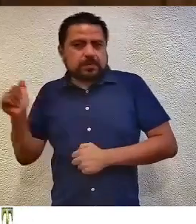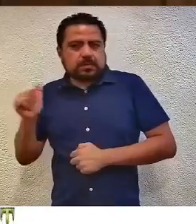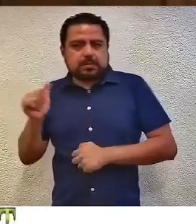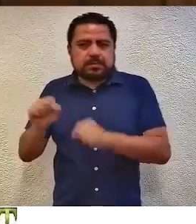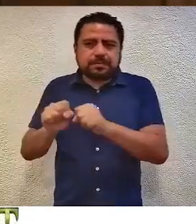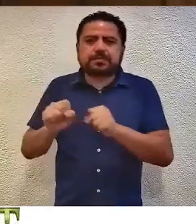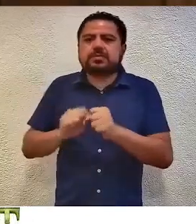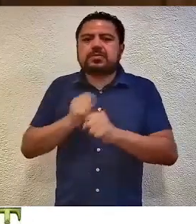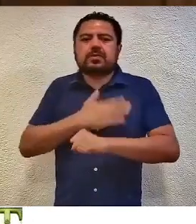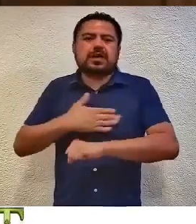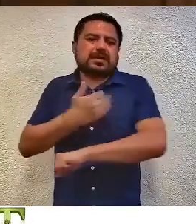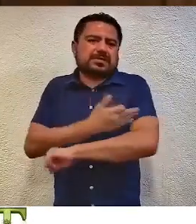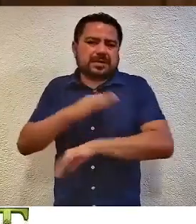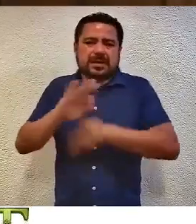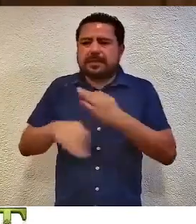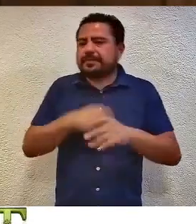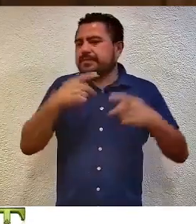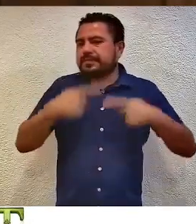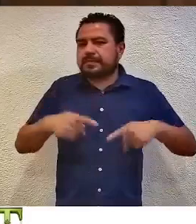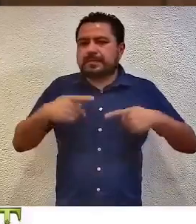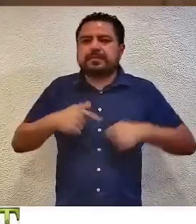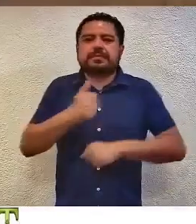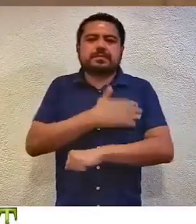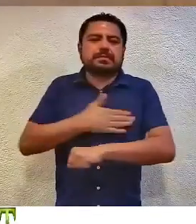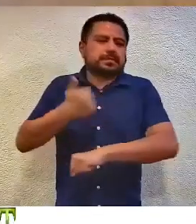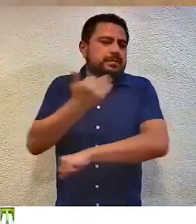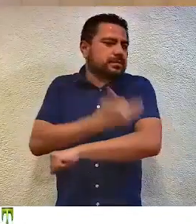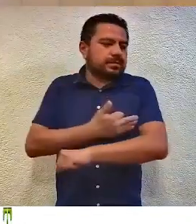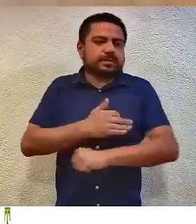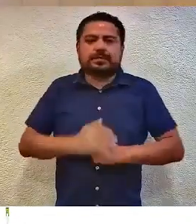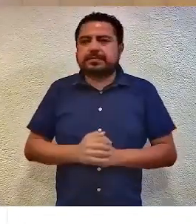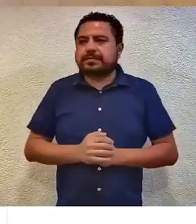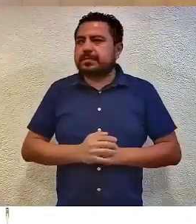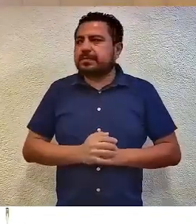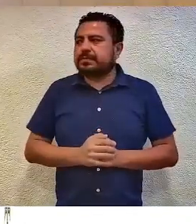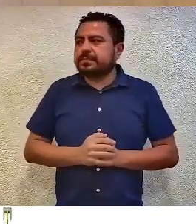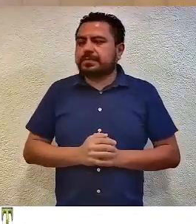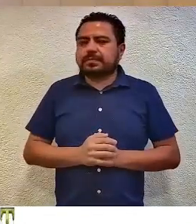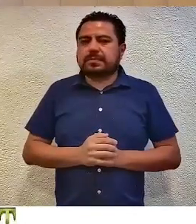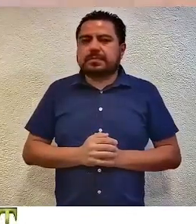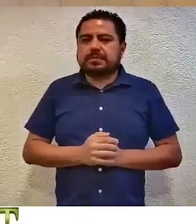sala. Buenas tardes a todas y a todos. Buenas tardes. Buenas tardes.